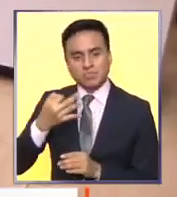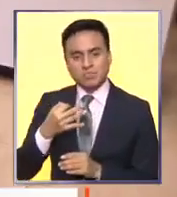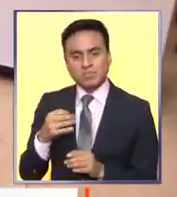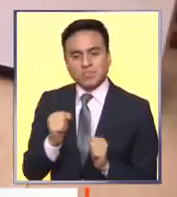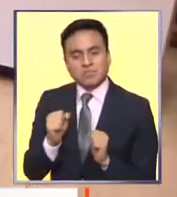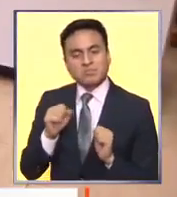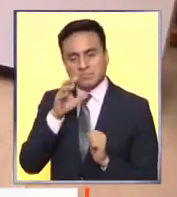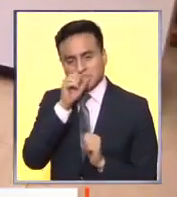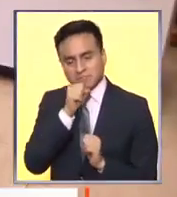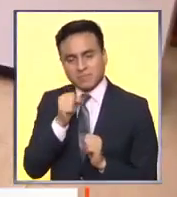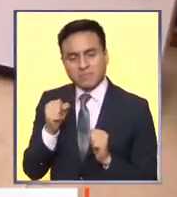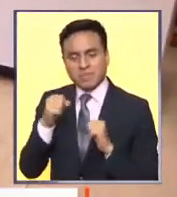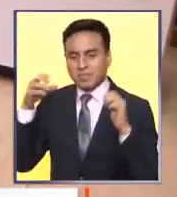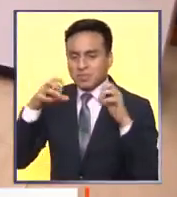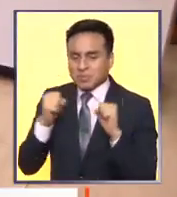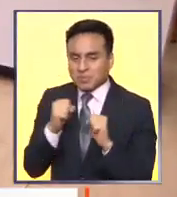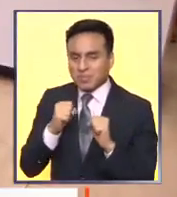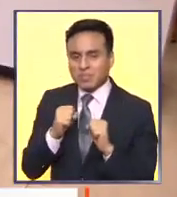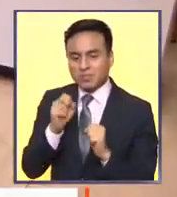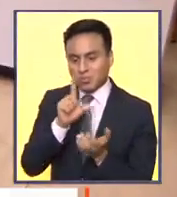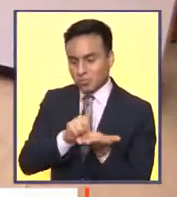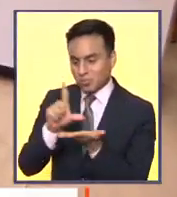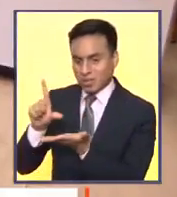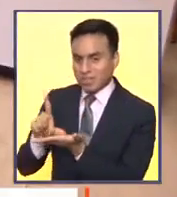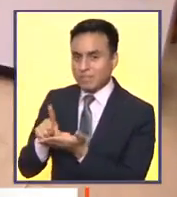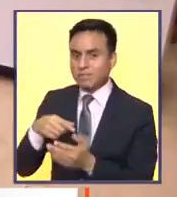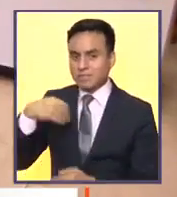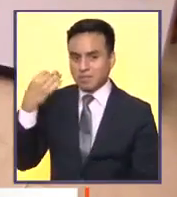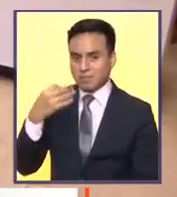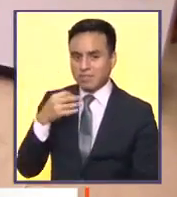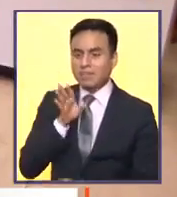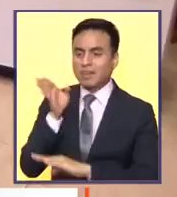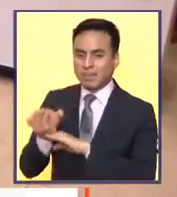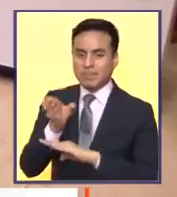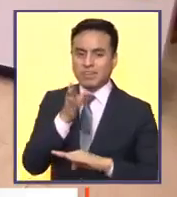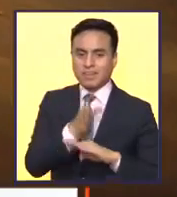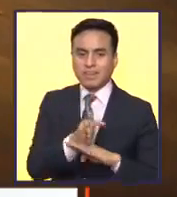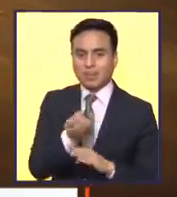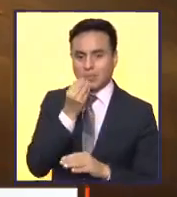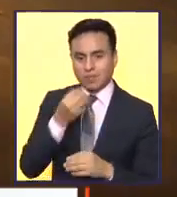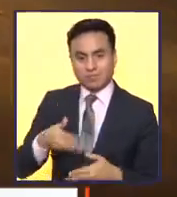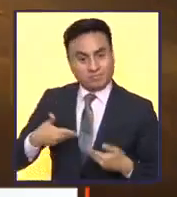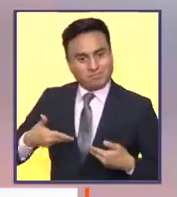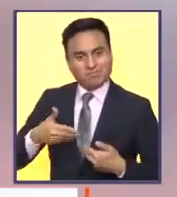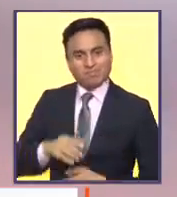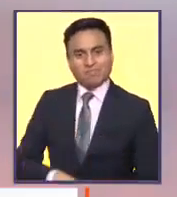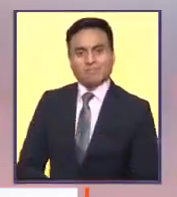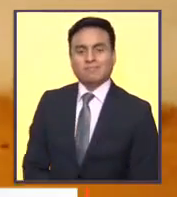este invierno. Dos lugares a los que definitivamente hay que ir a comer con ganas.